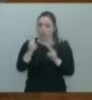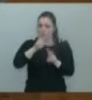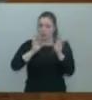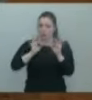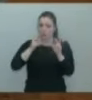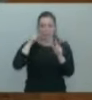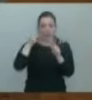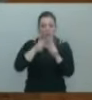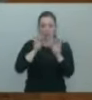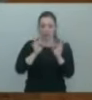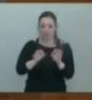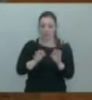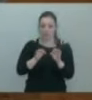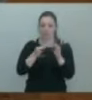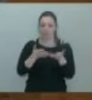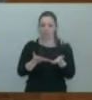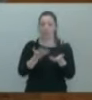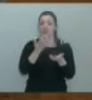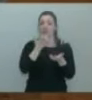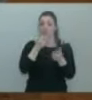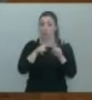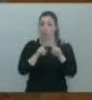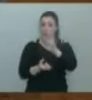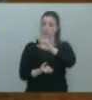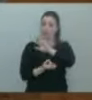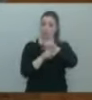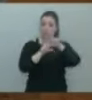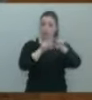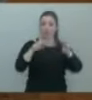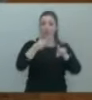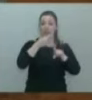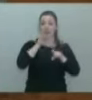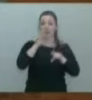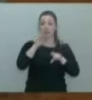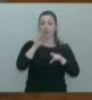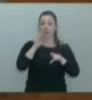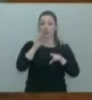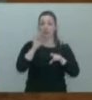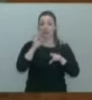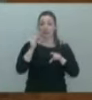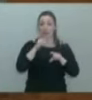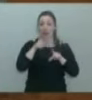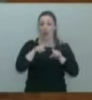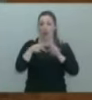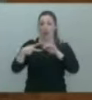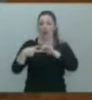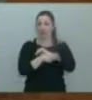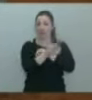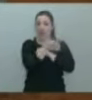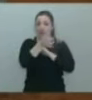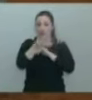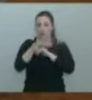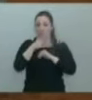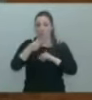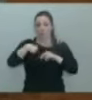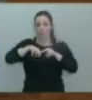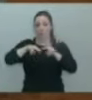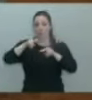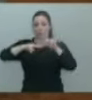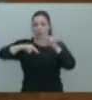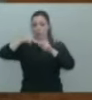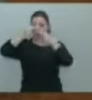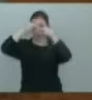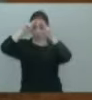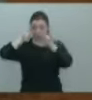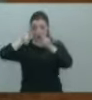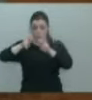objetivo. Si se creó Gispasa para evitar la inclusión del endeudamiento originado por la construcción del nuevo UCA, no se consiguió. Y en